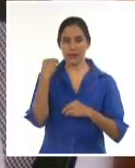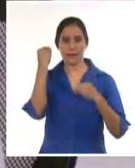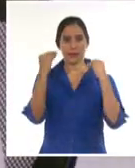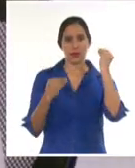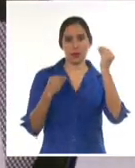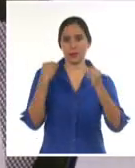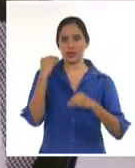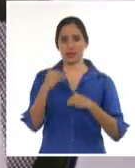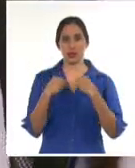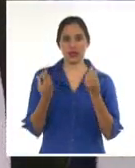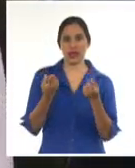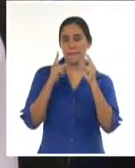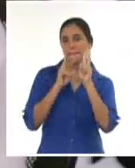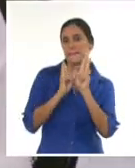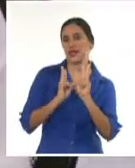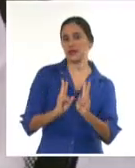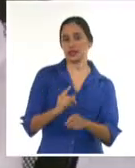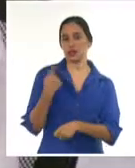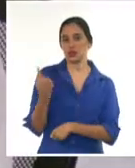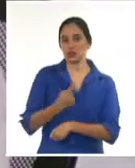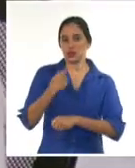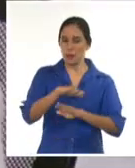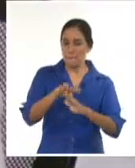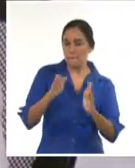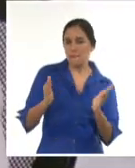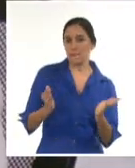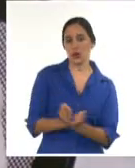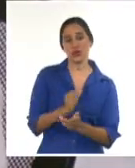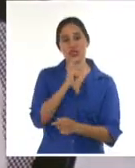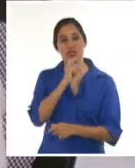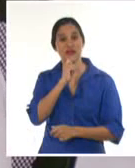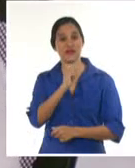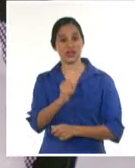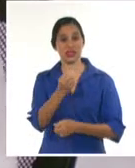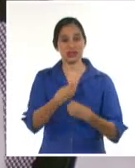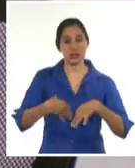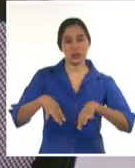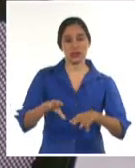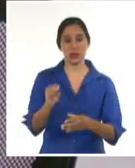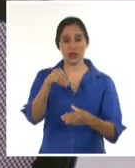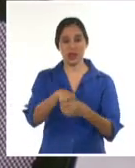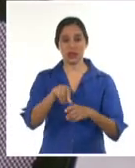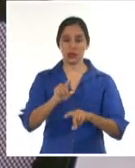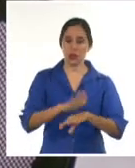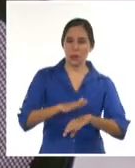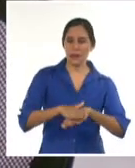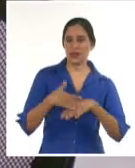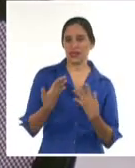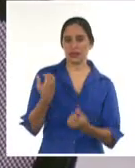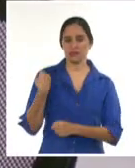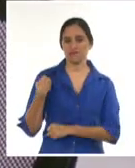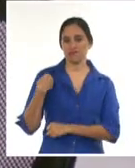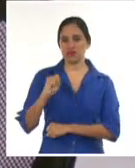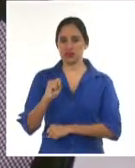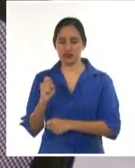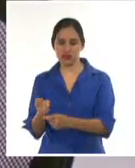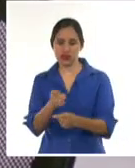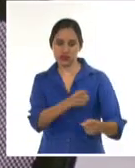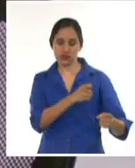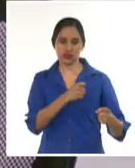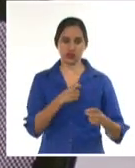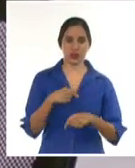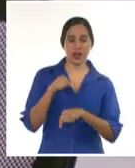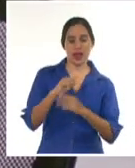la supervivencia en un mundo convulsionado por la violencia y las guerras. La paz no es solo un